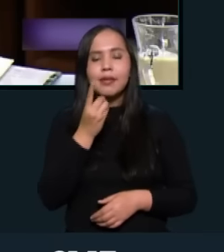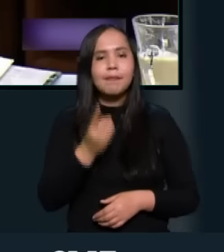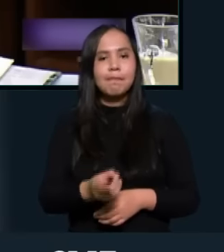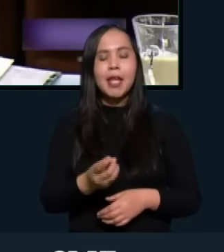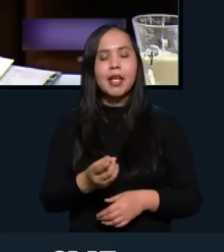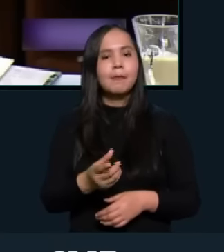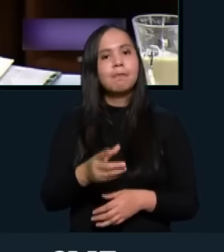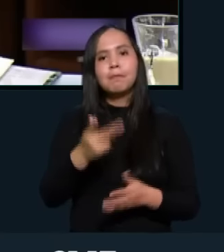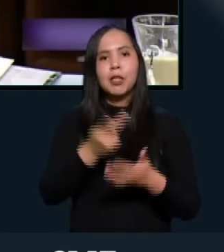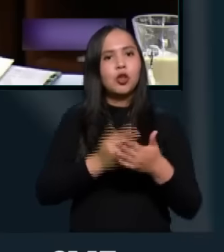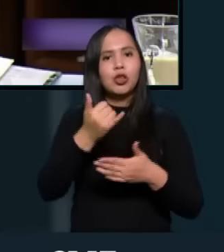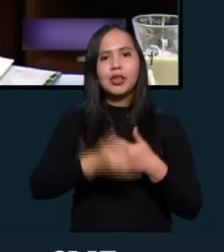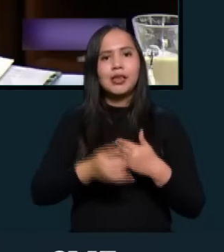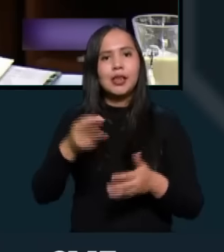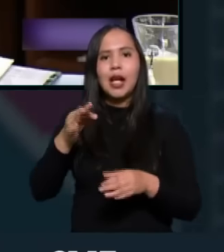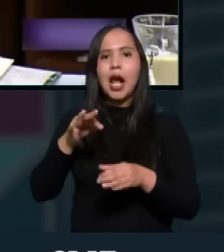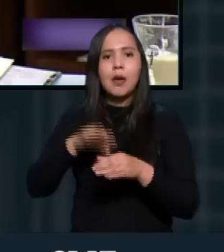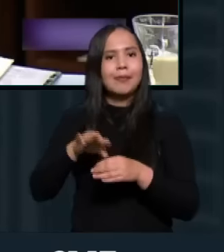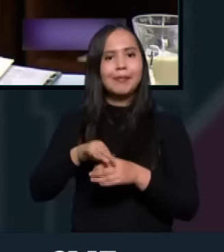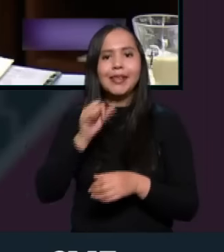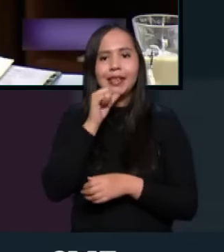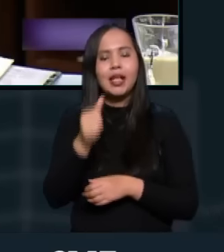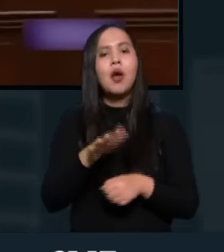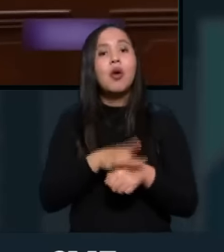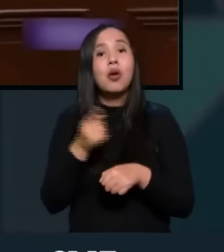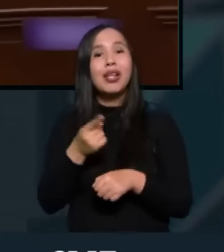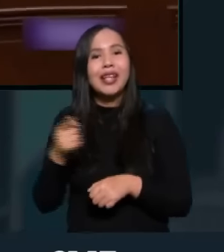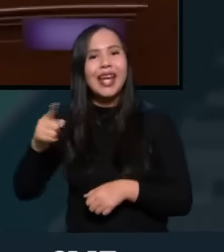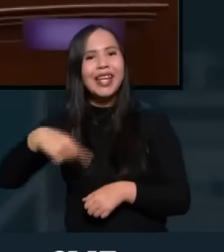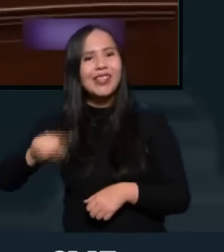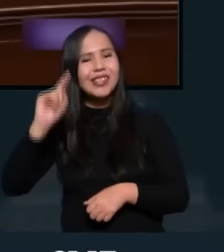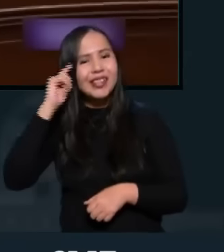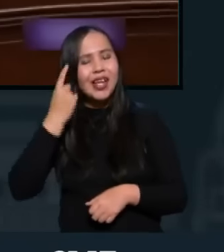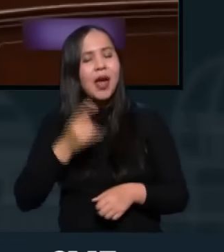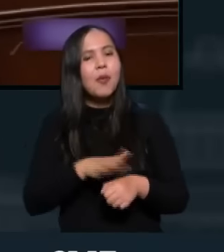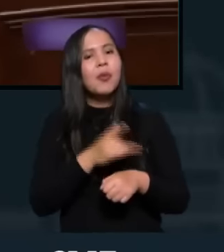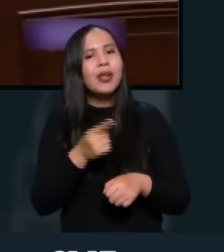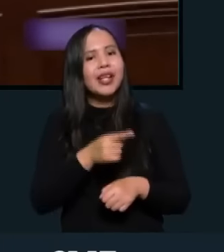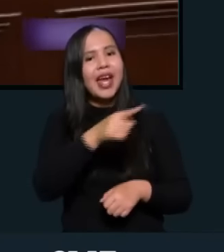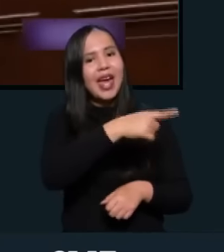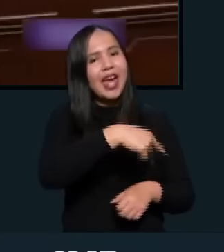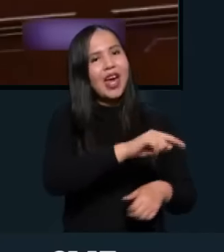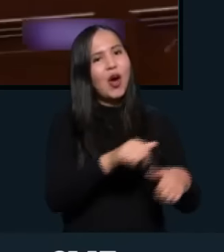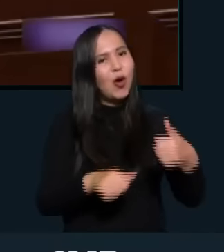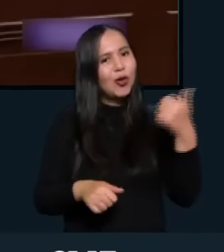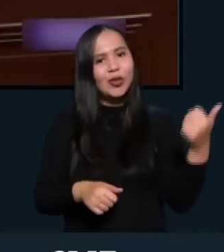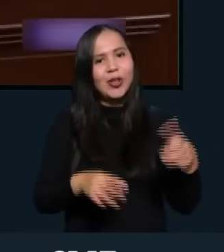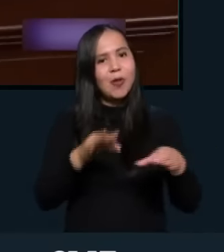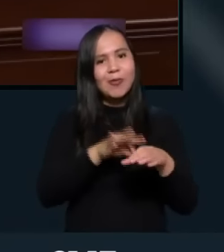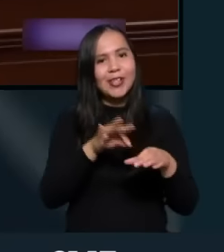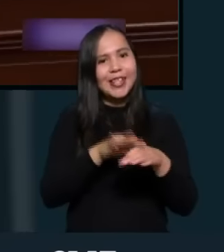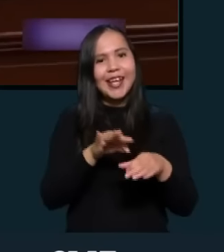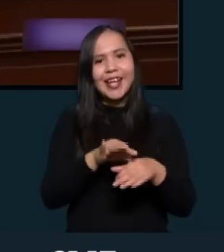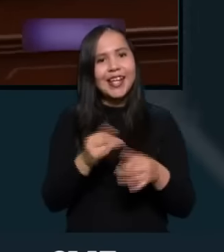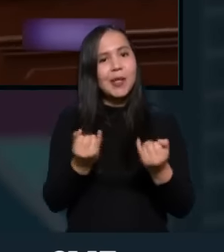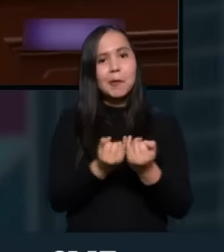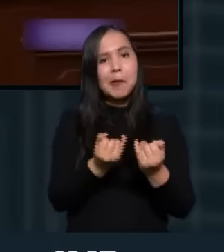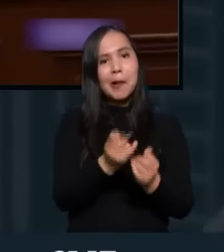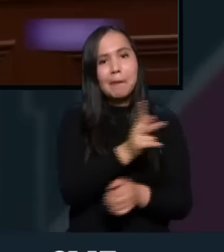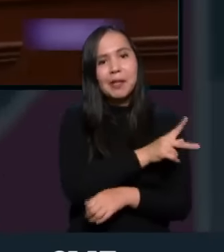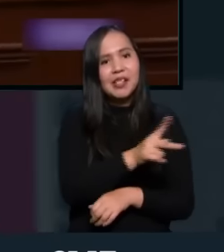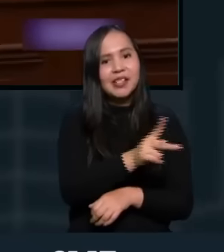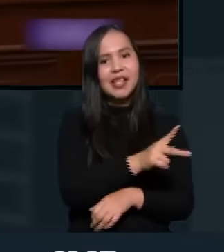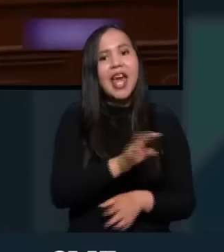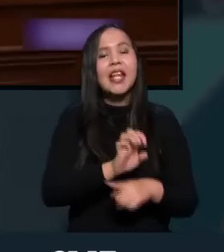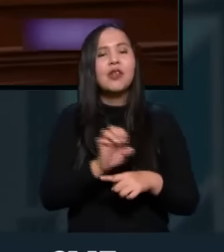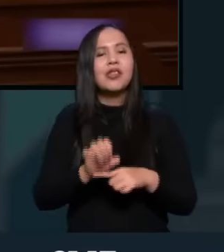el proyecto, se les prenden las alertas porque ya sabían que Loretta Ortiz, Yasmín Esquivel y Lenia Batres no iban en ese sentido. Entonces, se